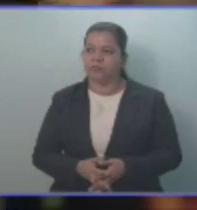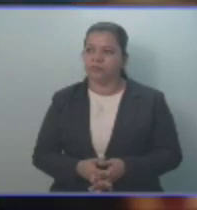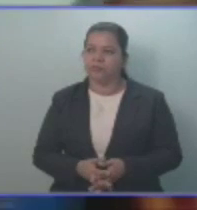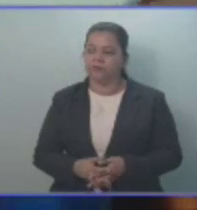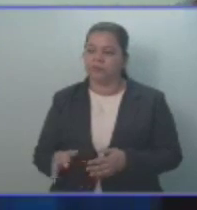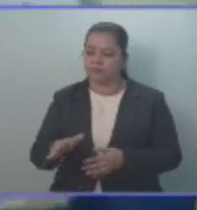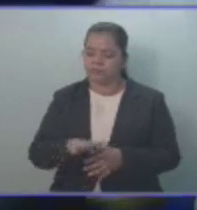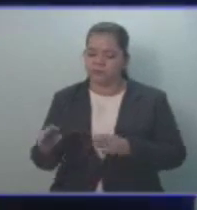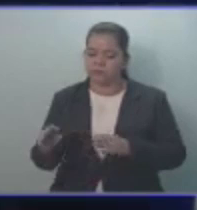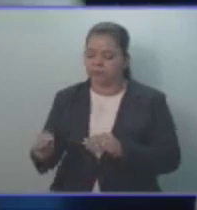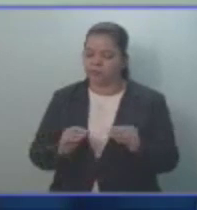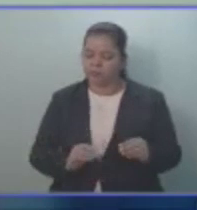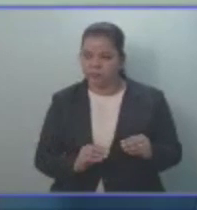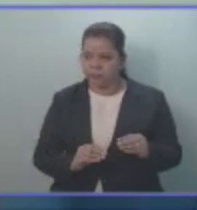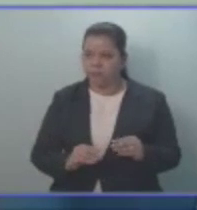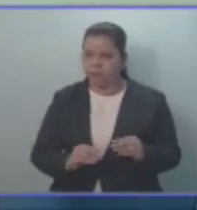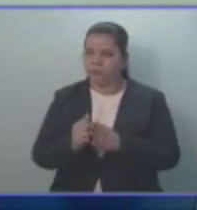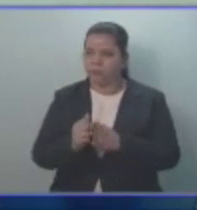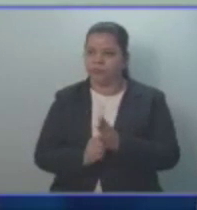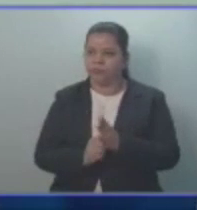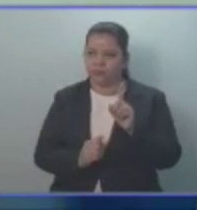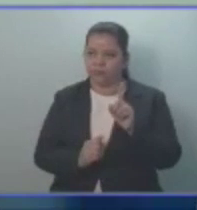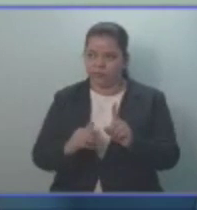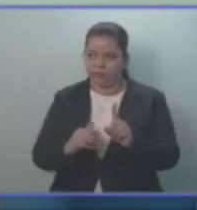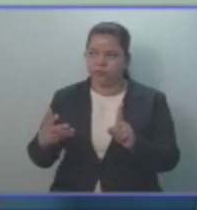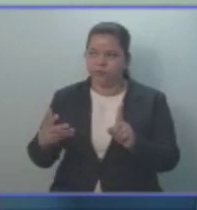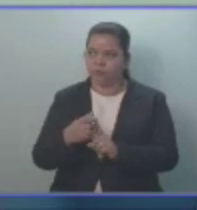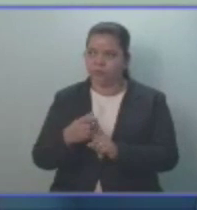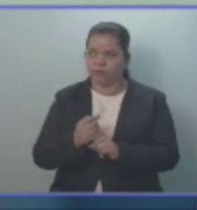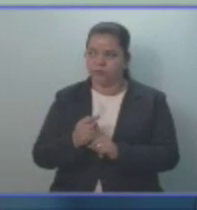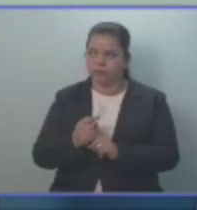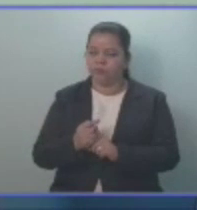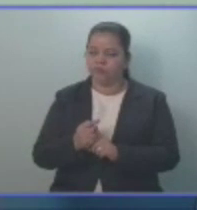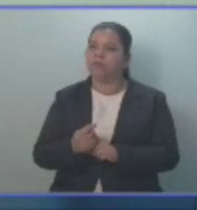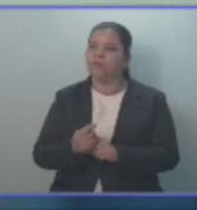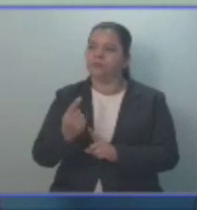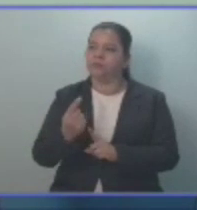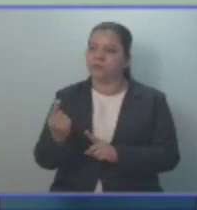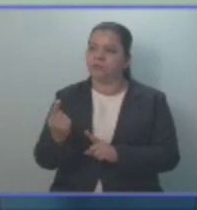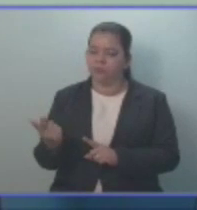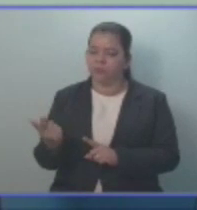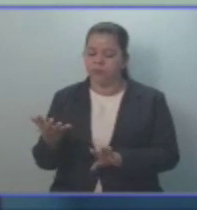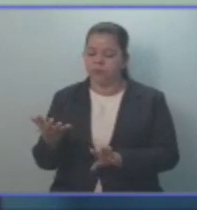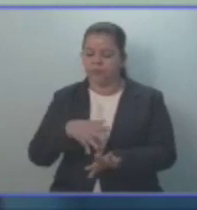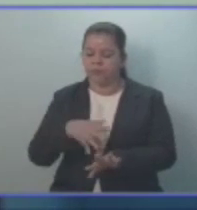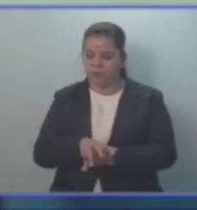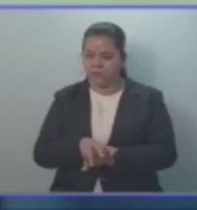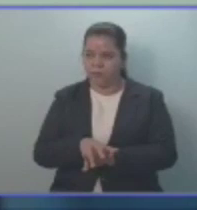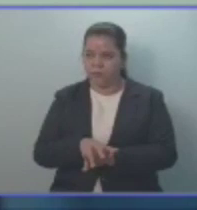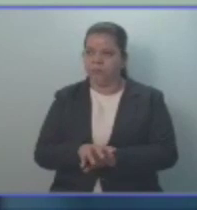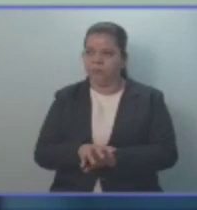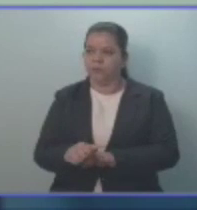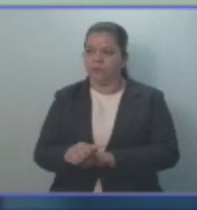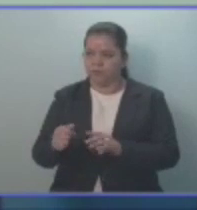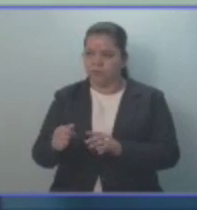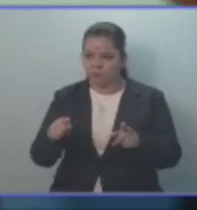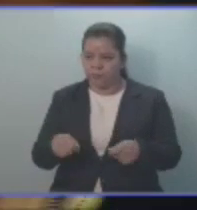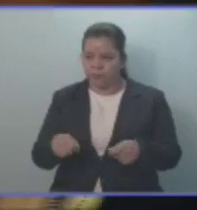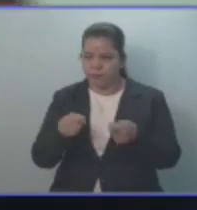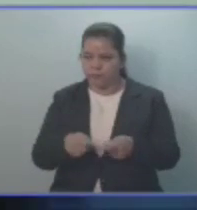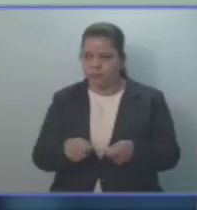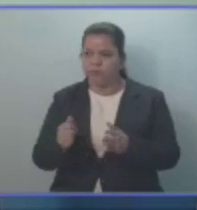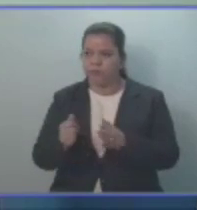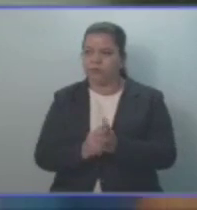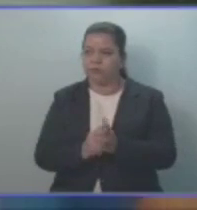Ámbito de aplicación de la Convención. Artículo 1, objeto y personas comprendidas en la Convención. Artículo